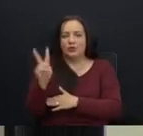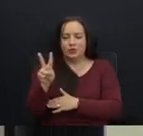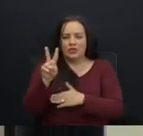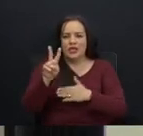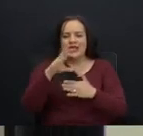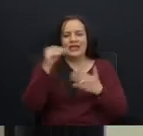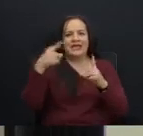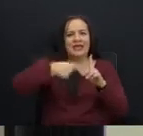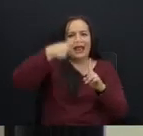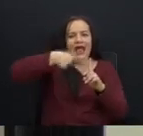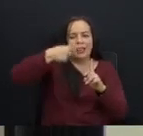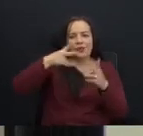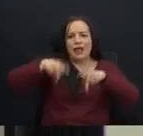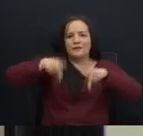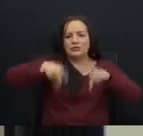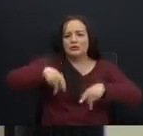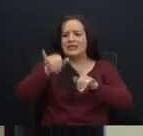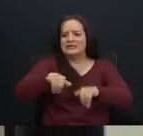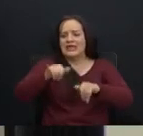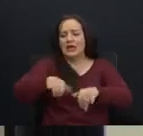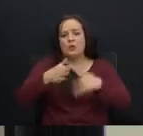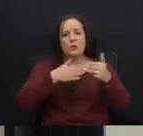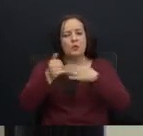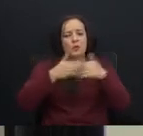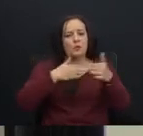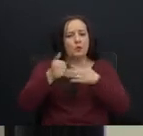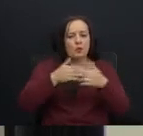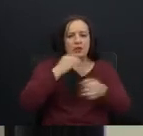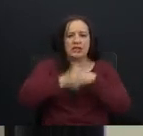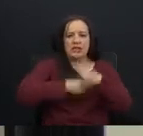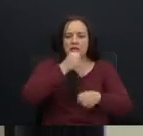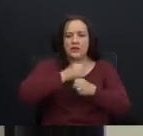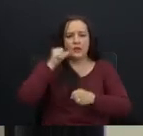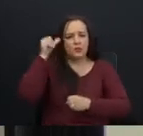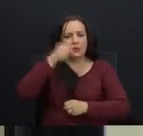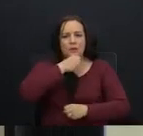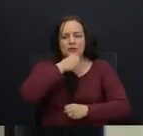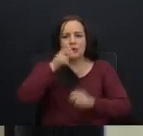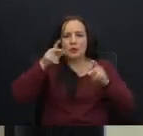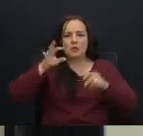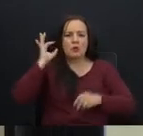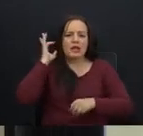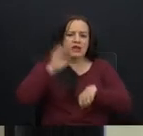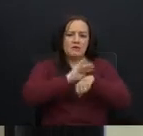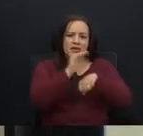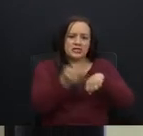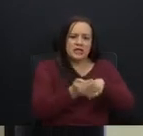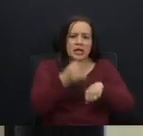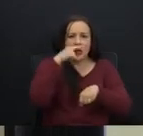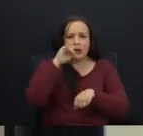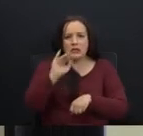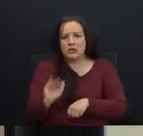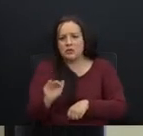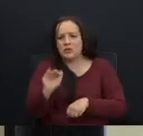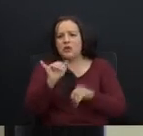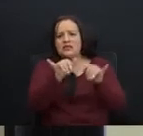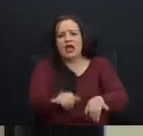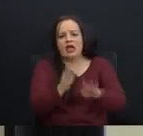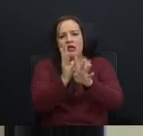están ahí, no importa la edad, no importa si son un adulto mayor, no importa si es una mujer embarazada, no importa si es un niño, están